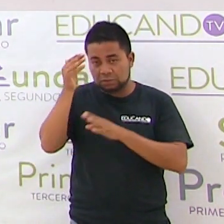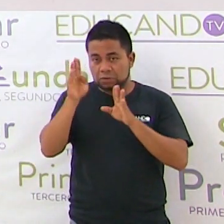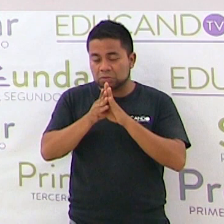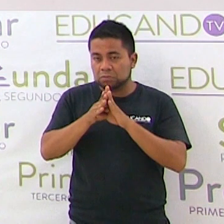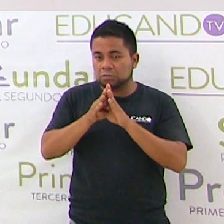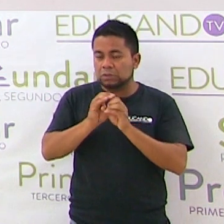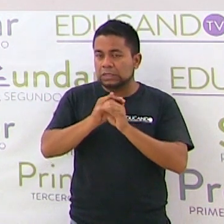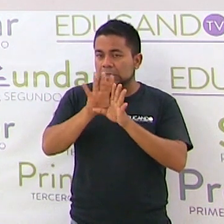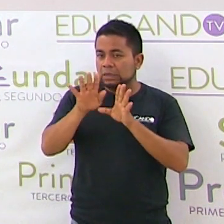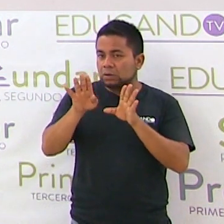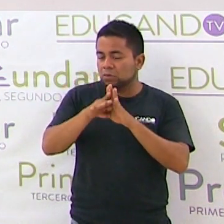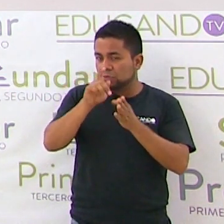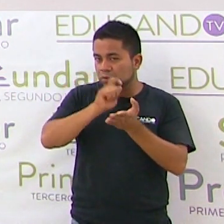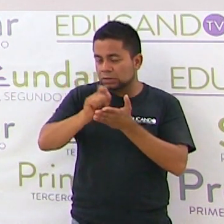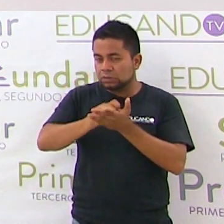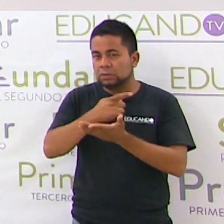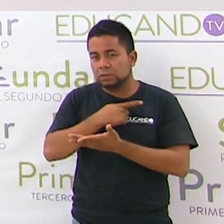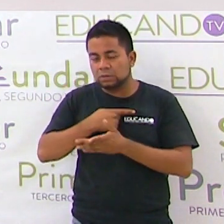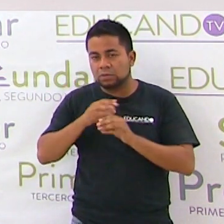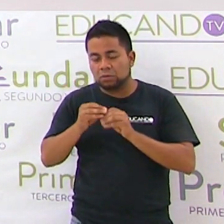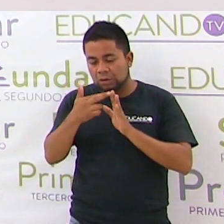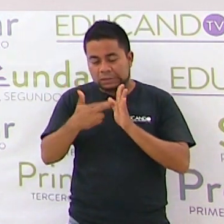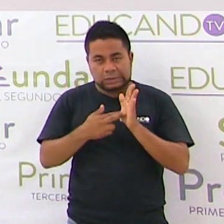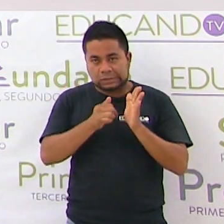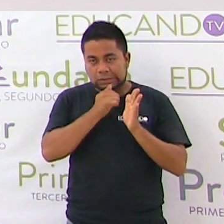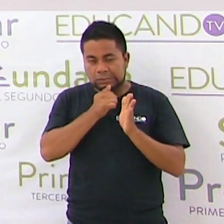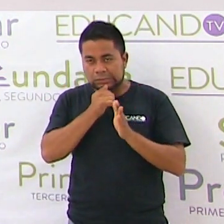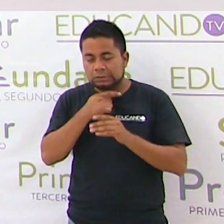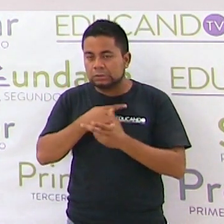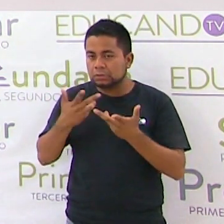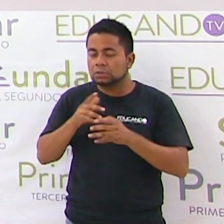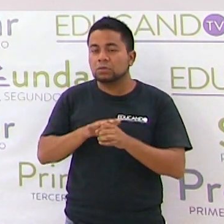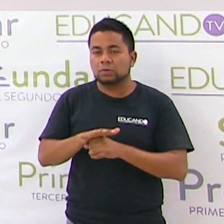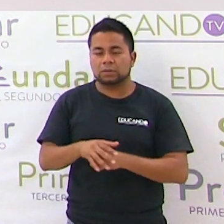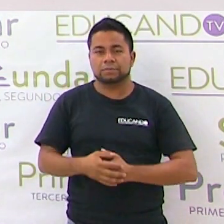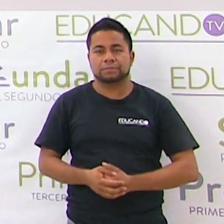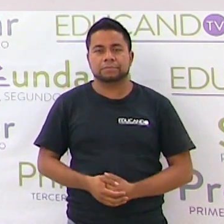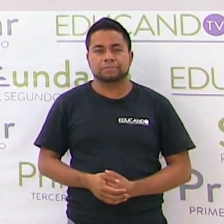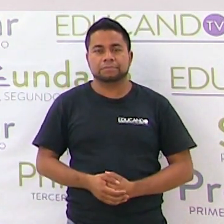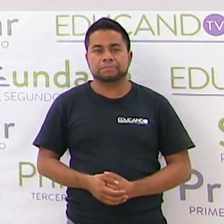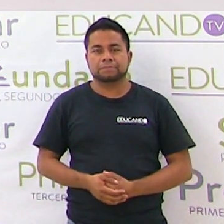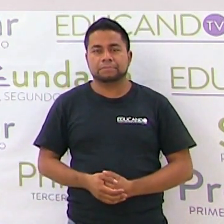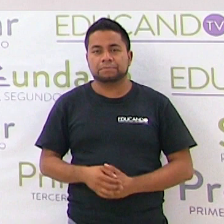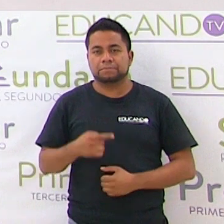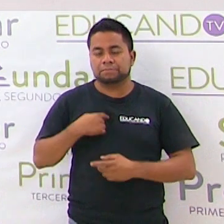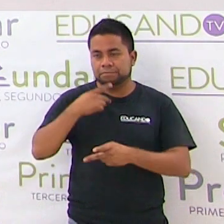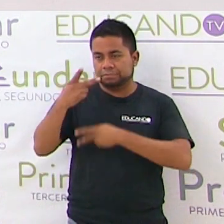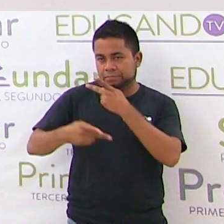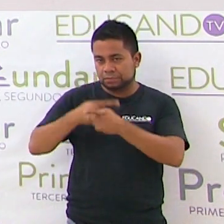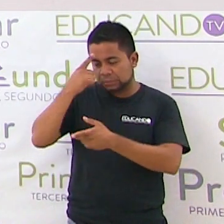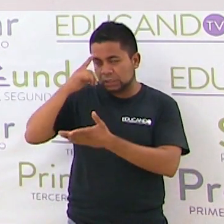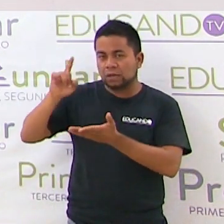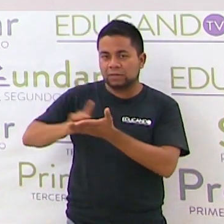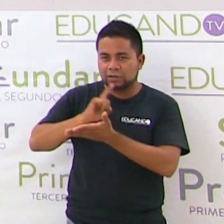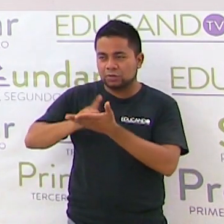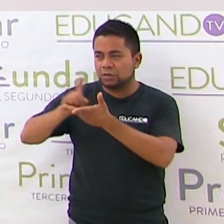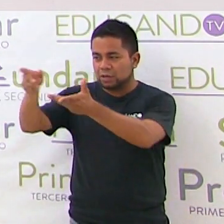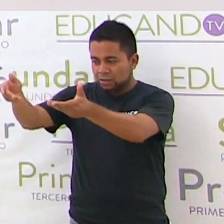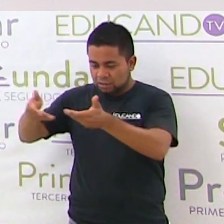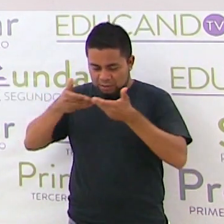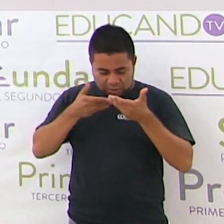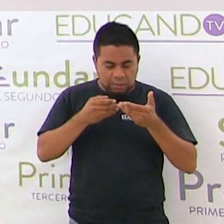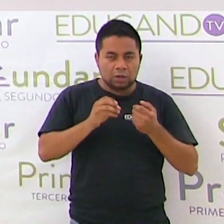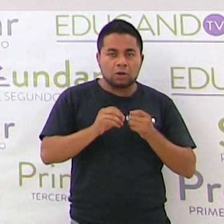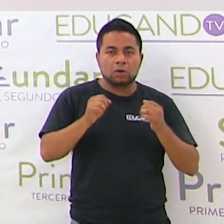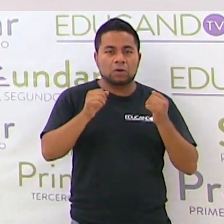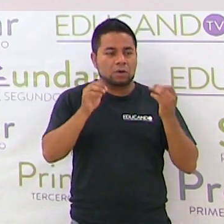claro y no tenga la regla clara, ¿qué es lo que tengo que hacer? Acudir al diccionario o acudir con la